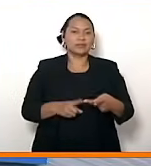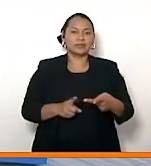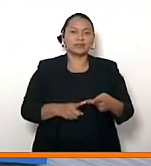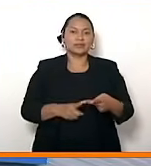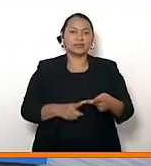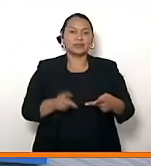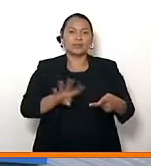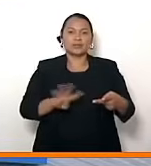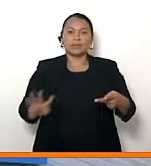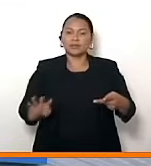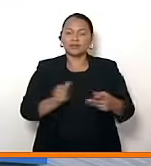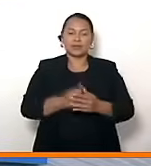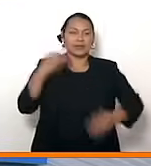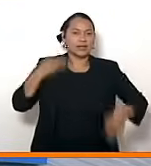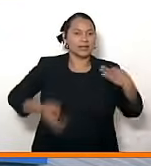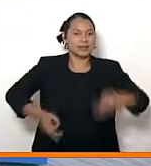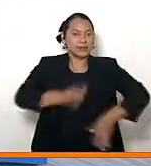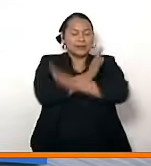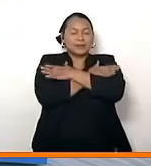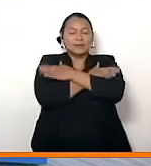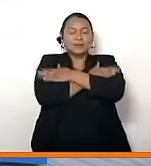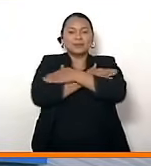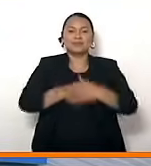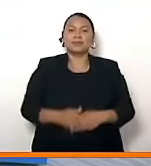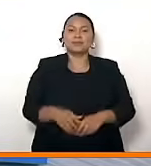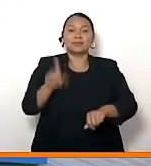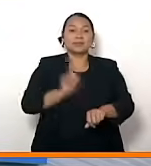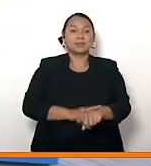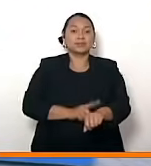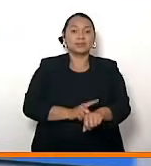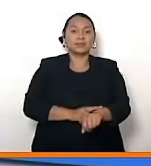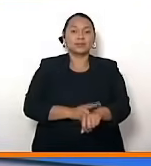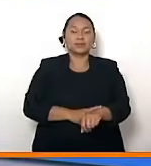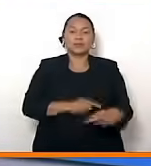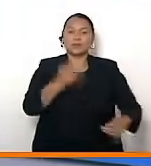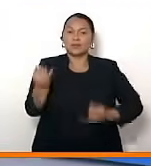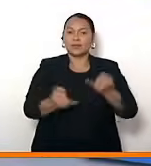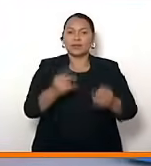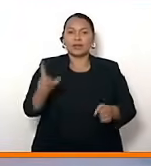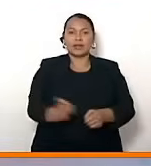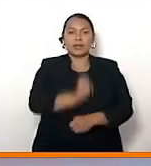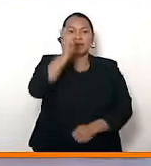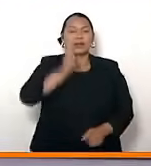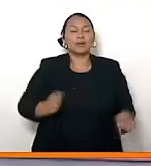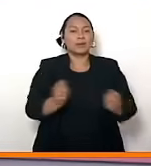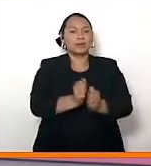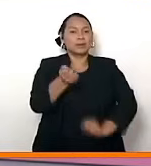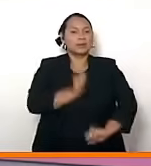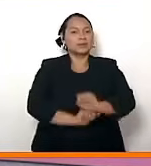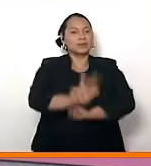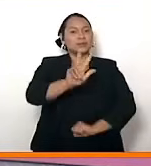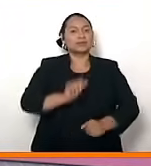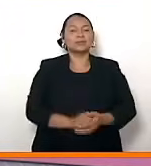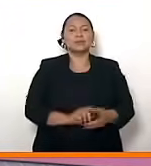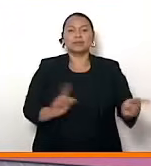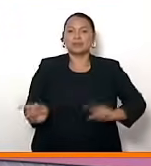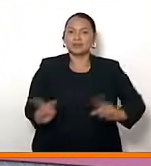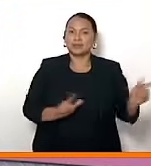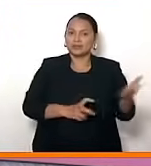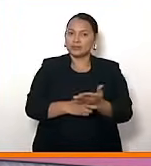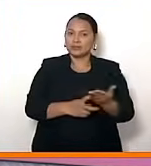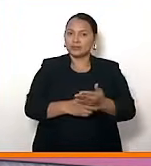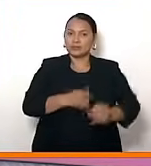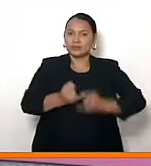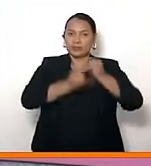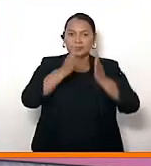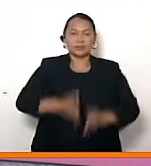2, 44. Muchas felicidades. Es así como pasamos a pegar y ganar junto a Pega 3. Ten ese boleto en mano, jugador,